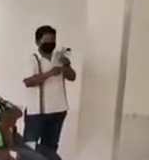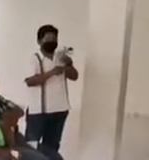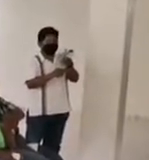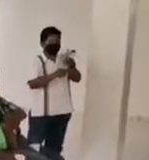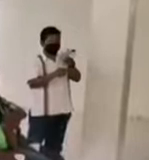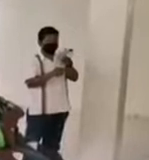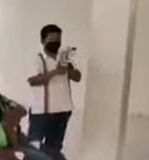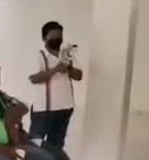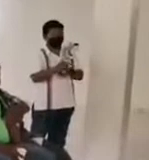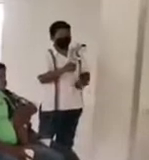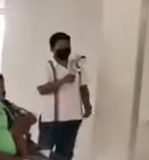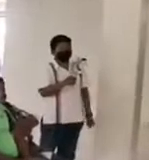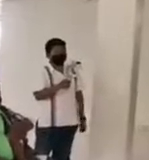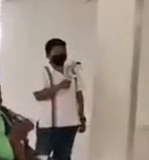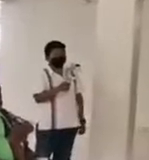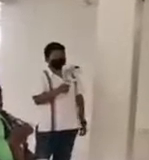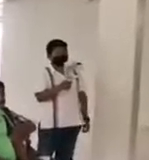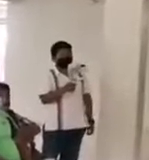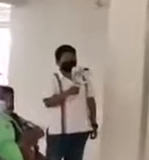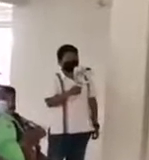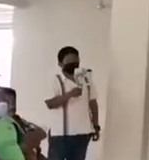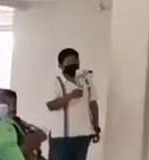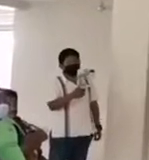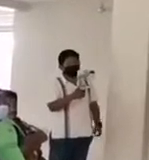Luisa María,